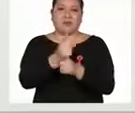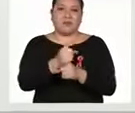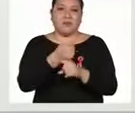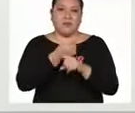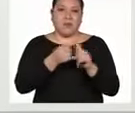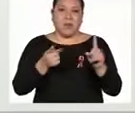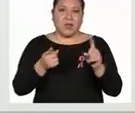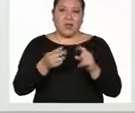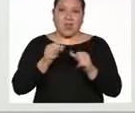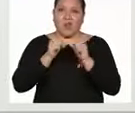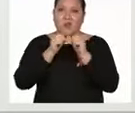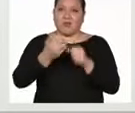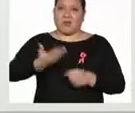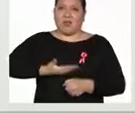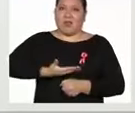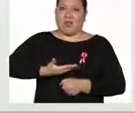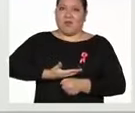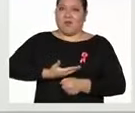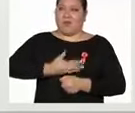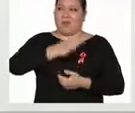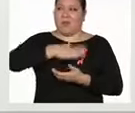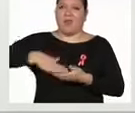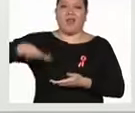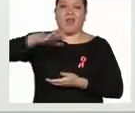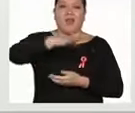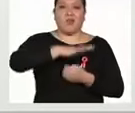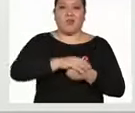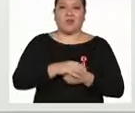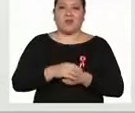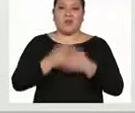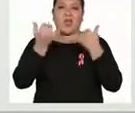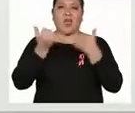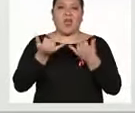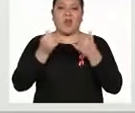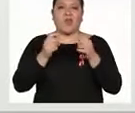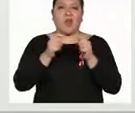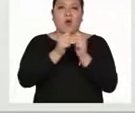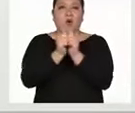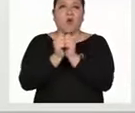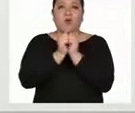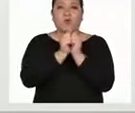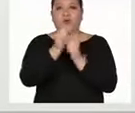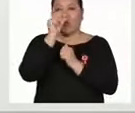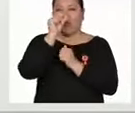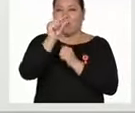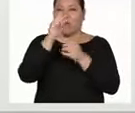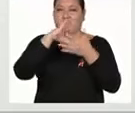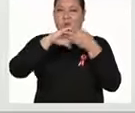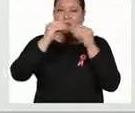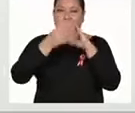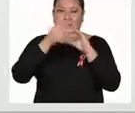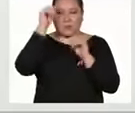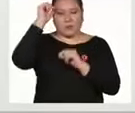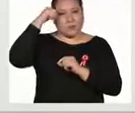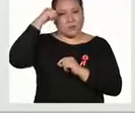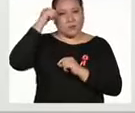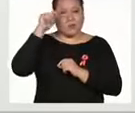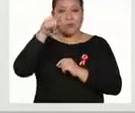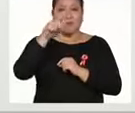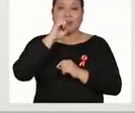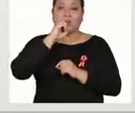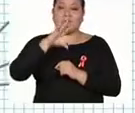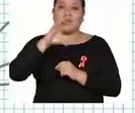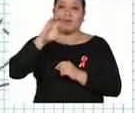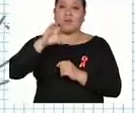nos siga dando hambre a todos y todas, hagamos juntos un poquito de historia. Ya que hablaste